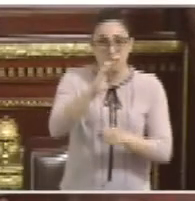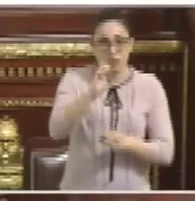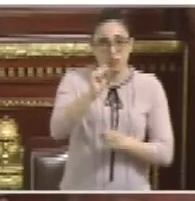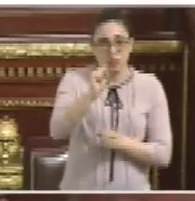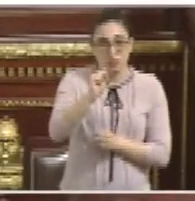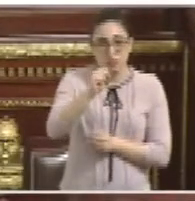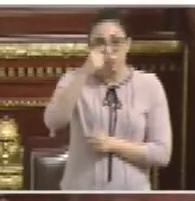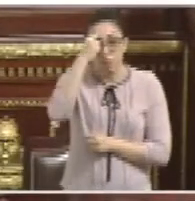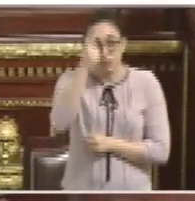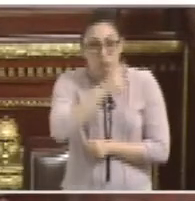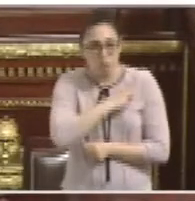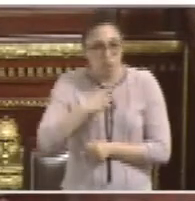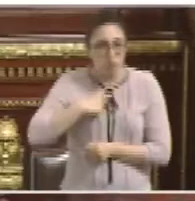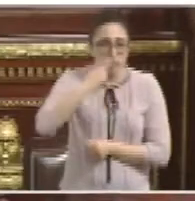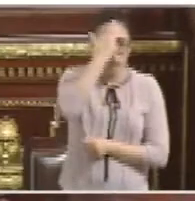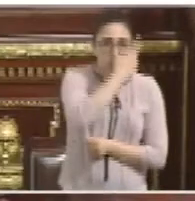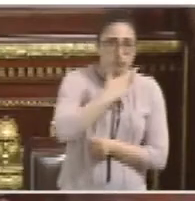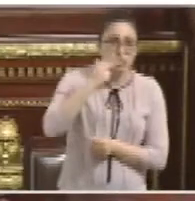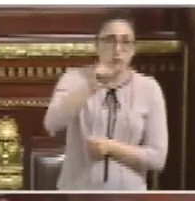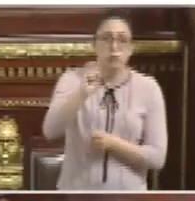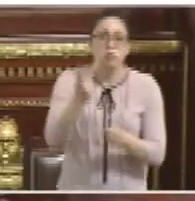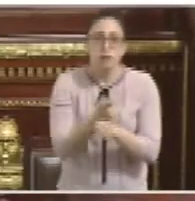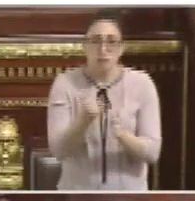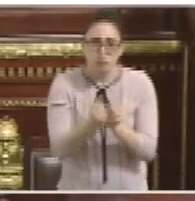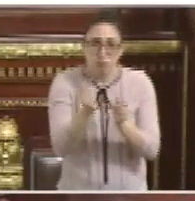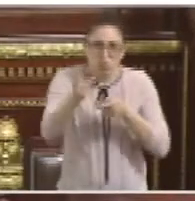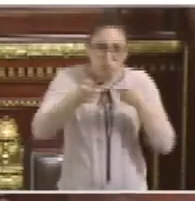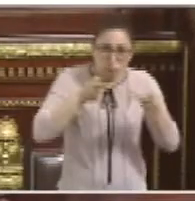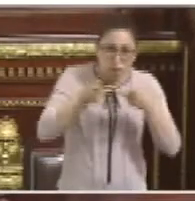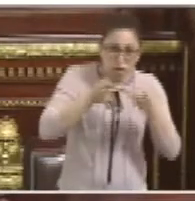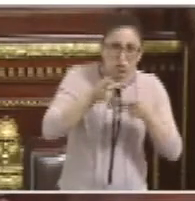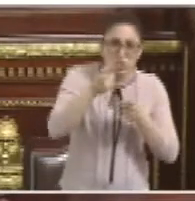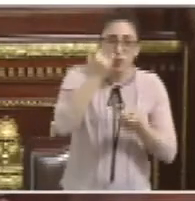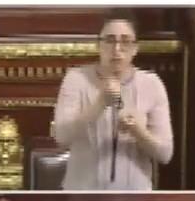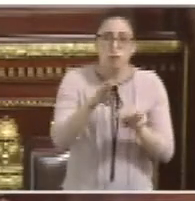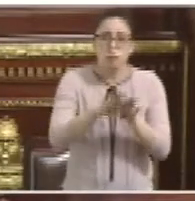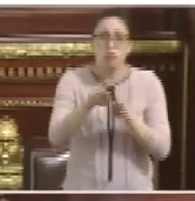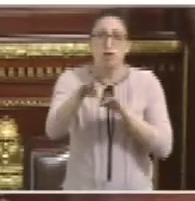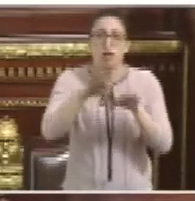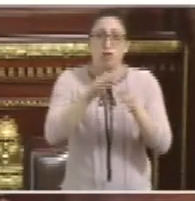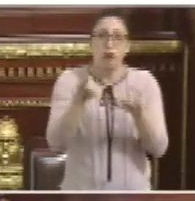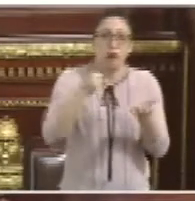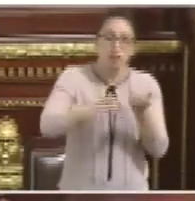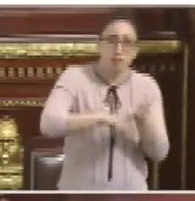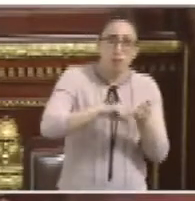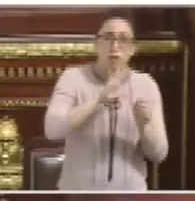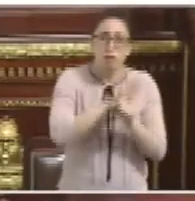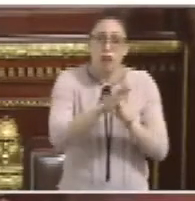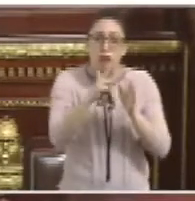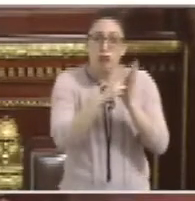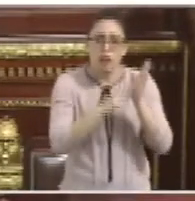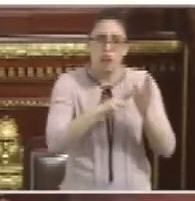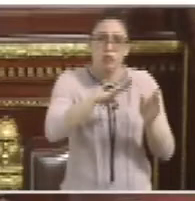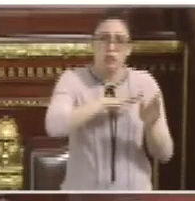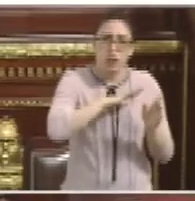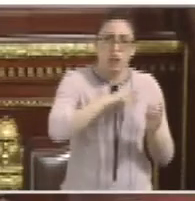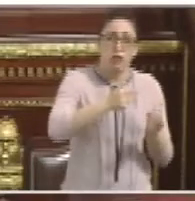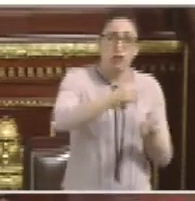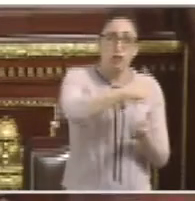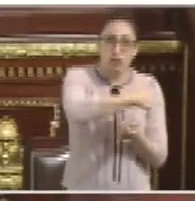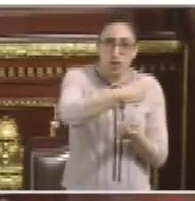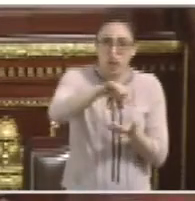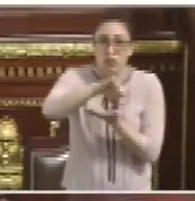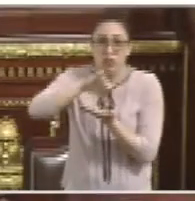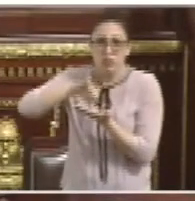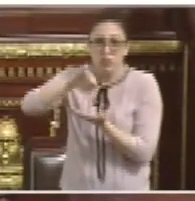para que revisen el contenido, resultados y eficacia de los programas de atención y protocolos que aplican, implementando